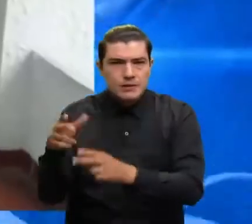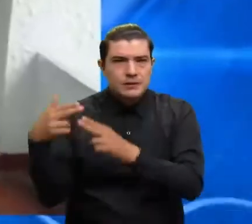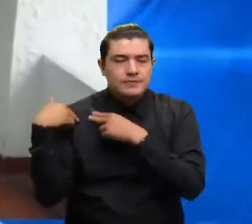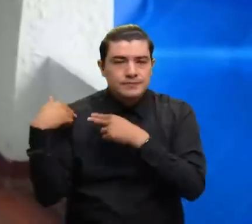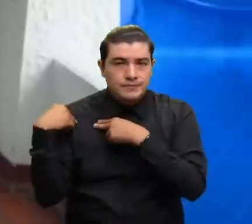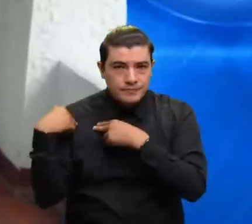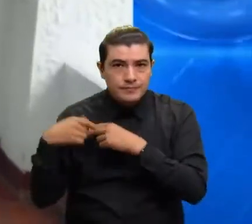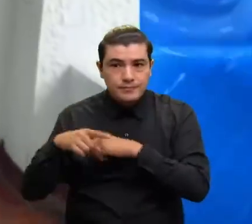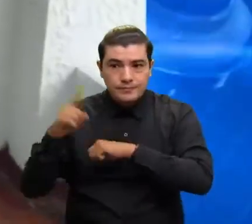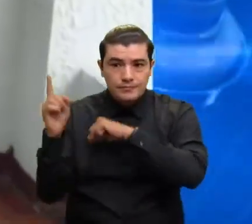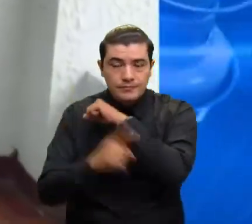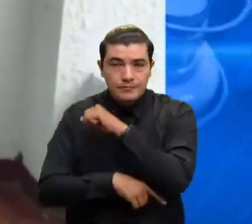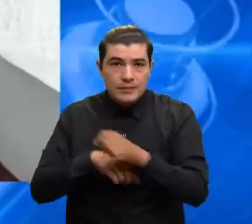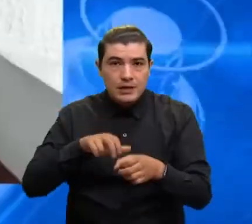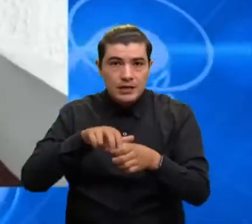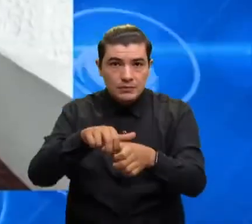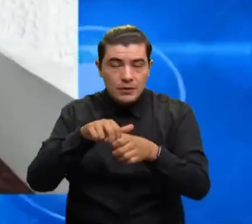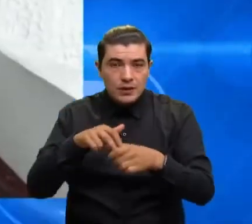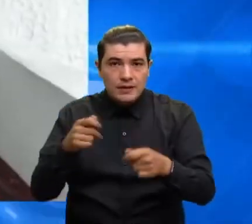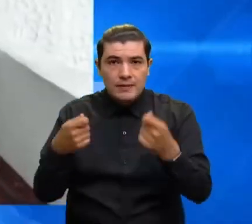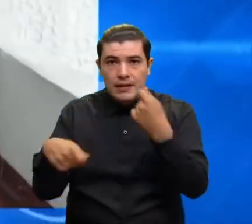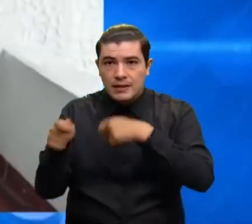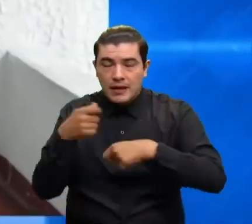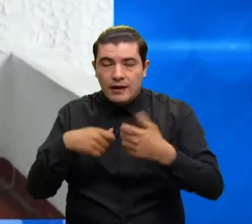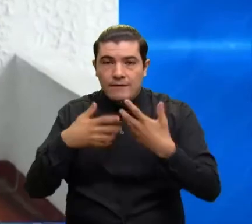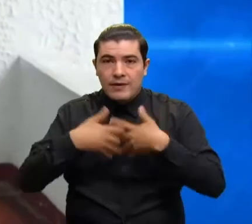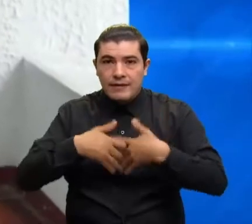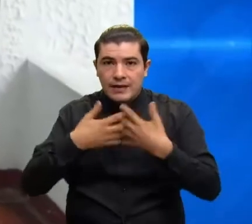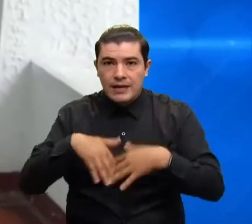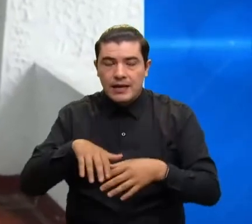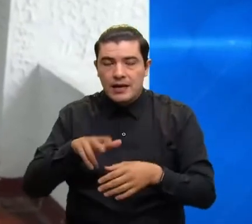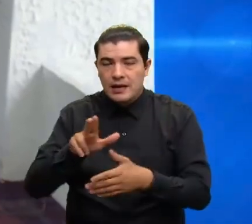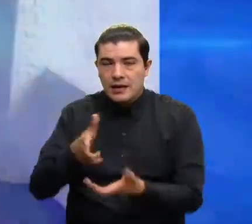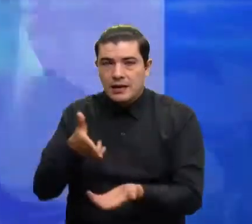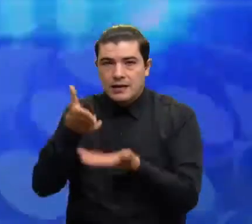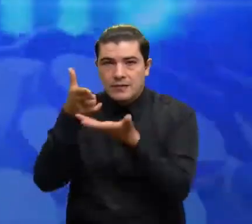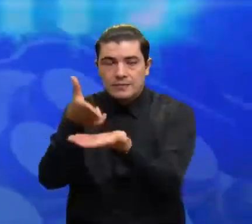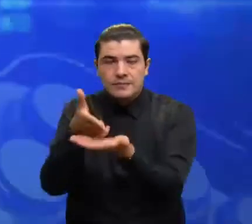fabricación, tráfico, porte o tenencia de armas de fuego, accesorios, partes y municiones.